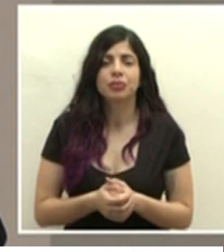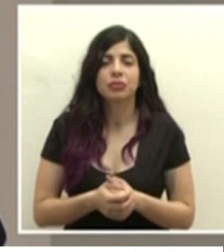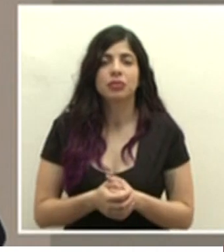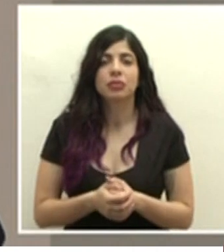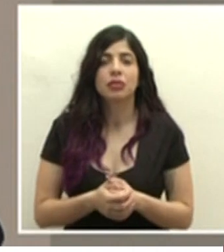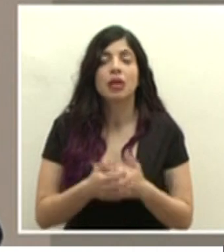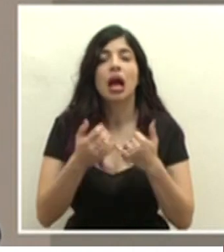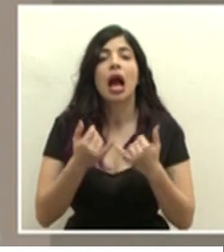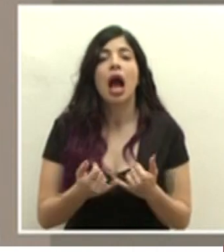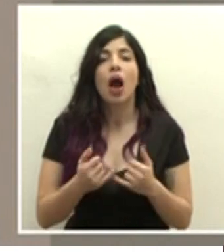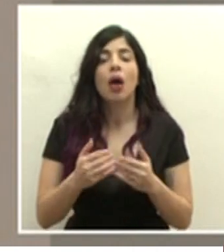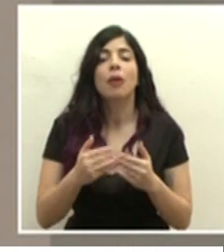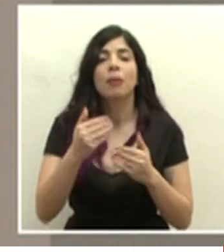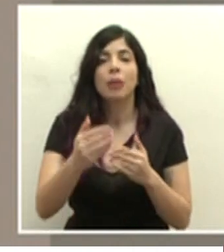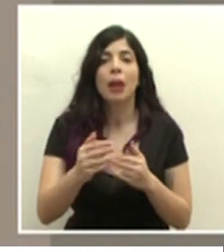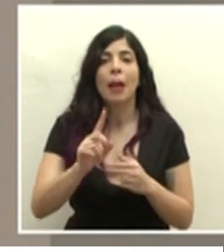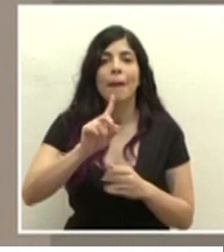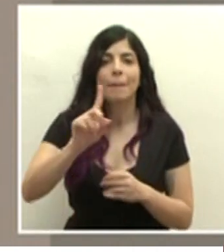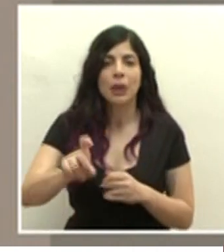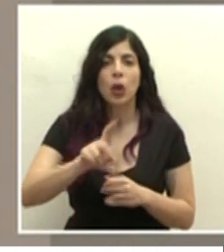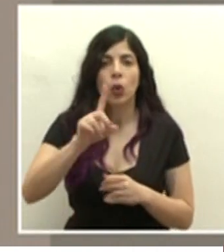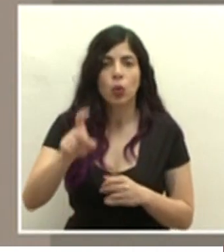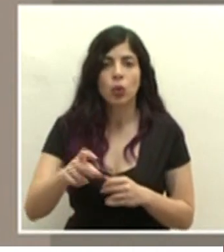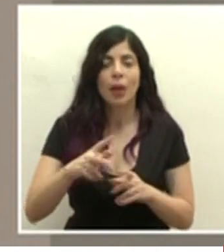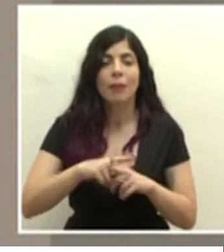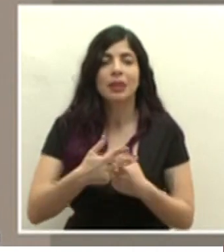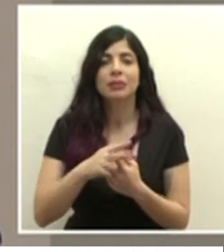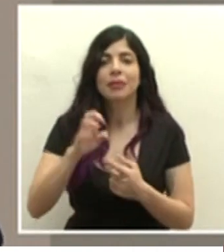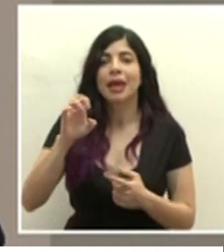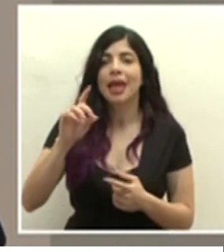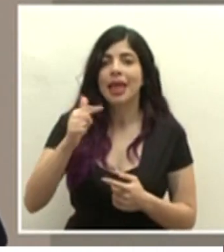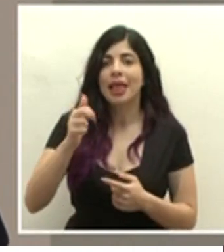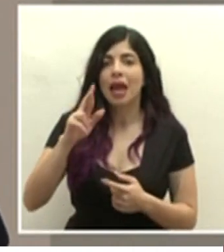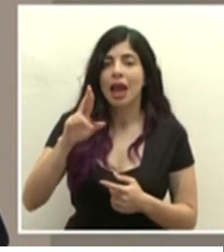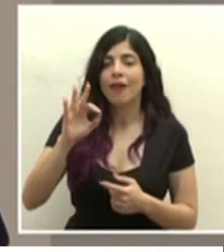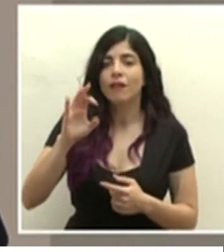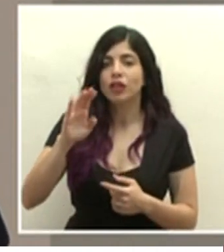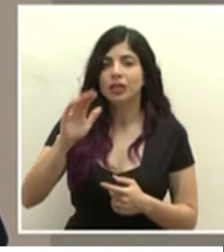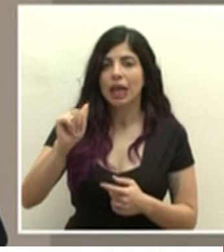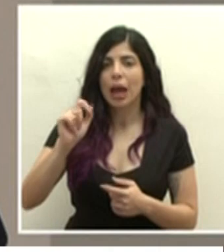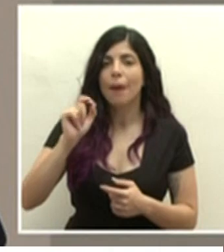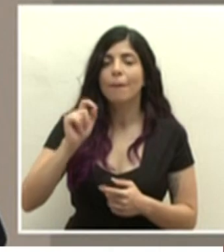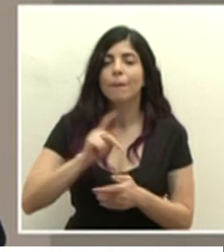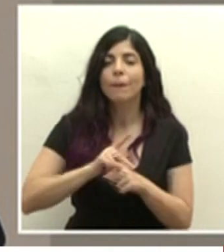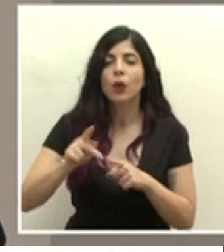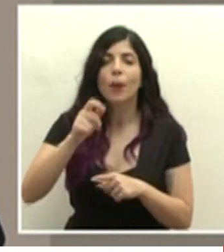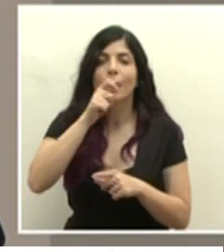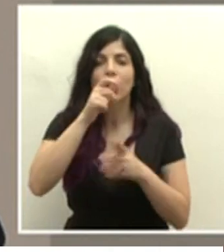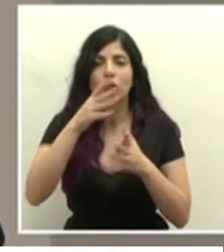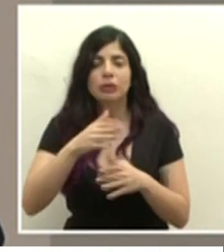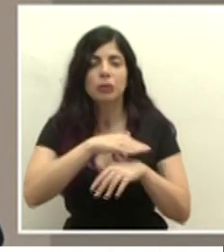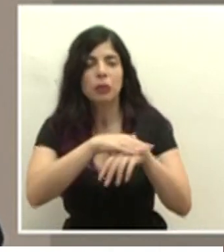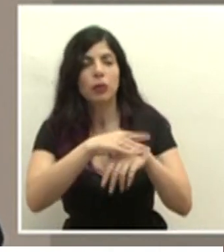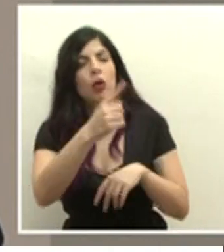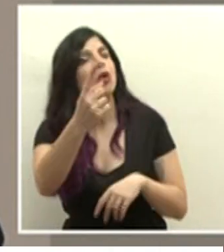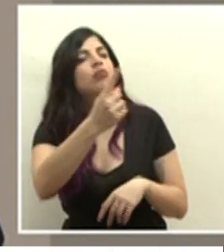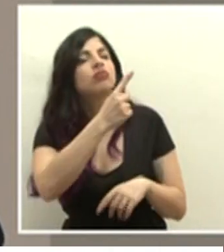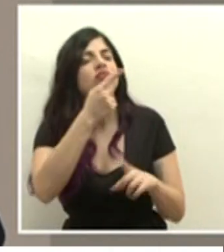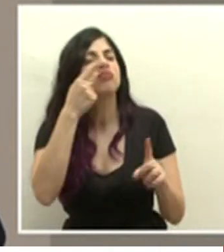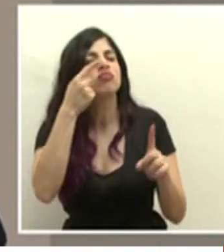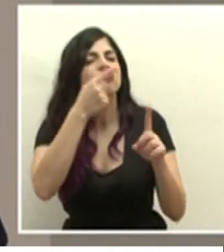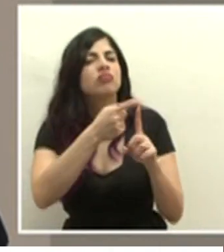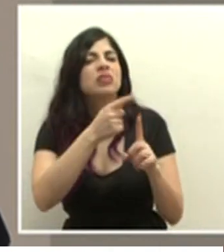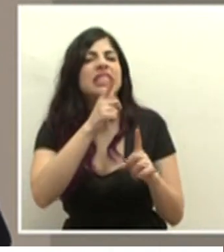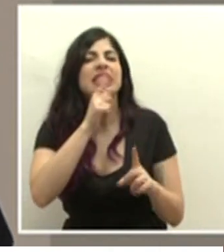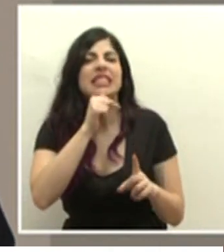con el periodo de consultas. Iniciamos con Edgar Fonseca de puroperiodismo.com. Por favor, colega, acercarse e